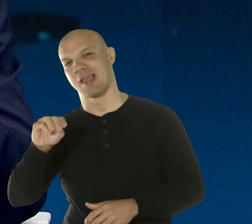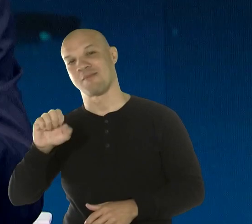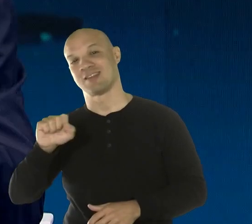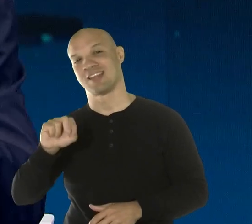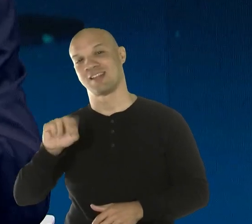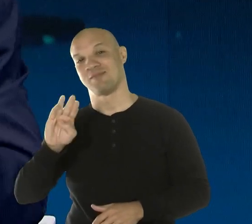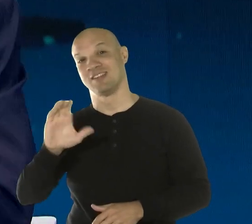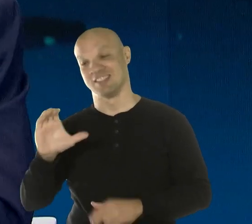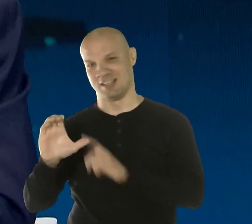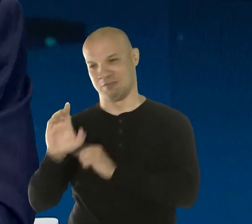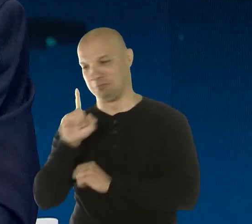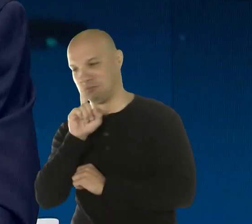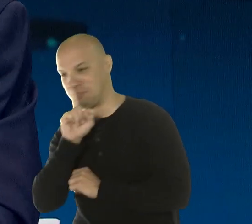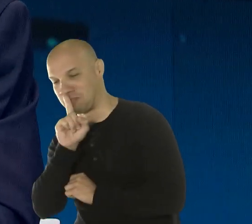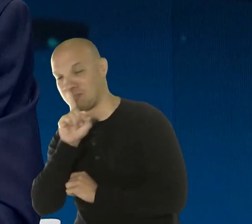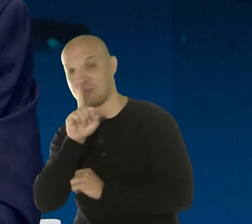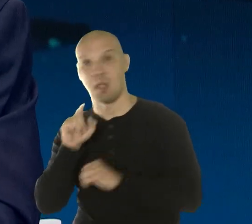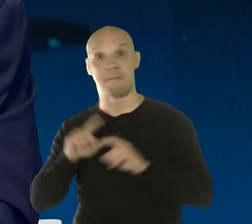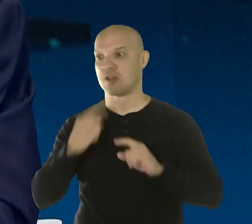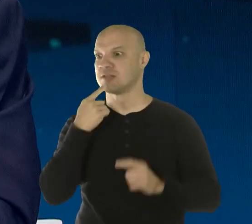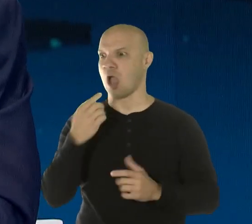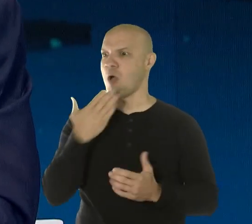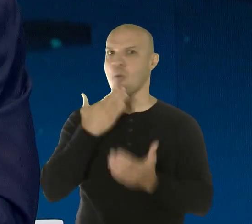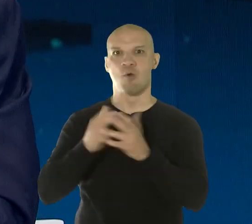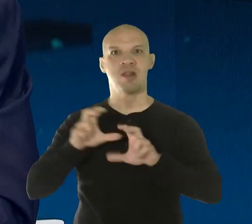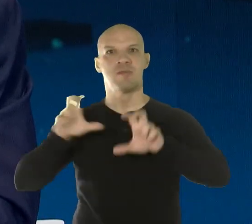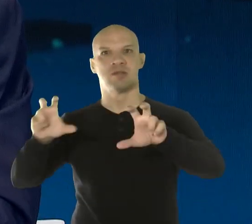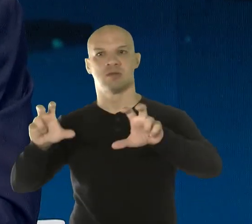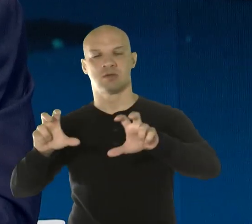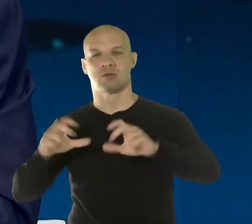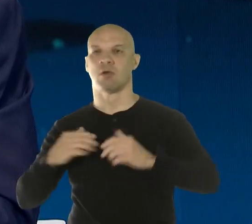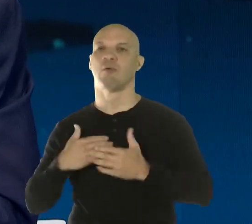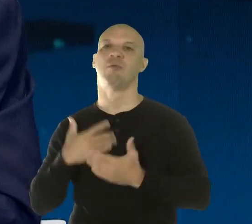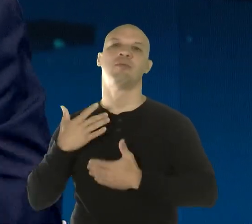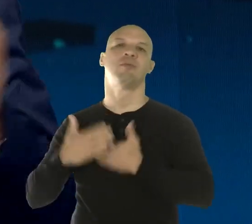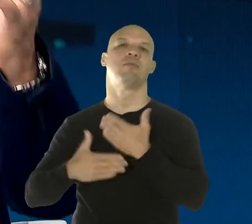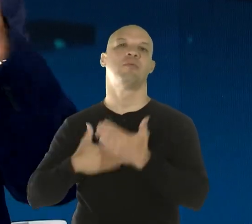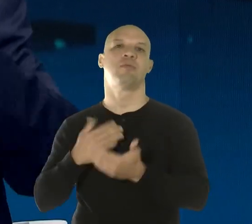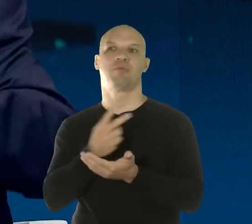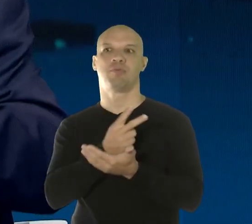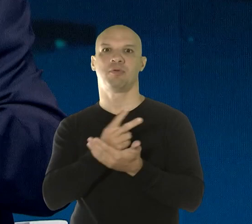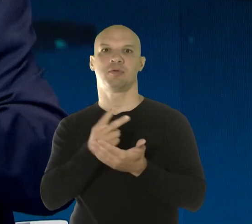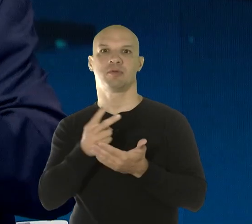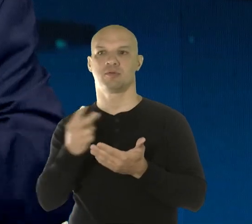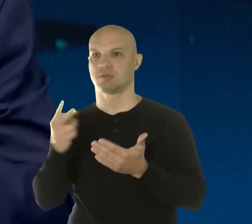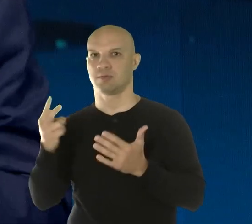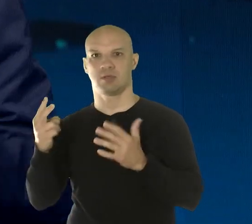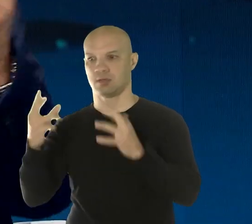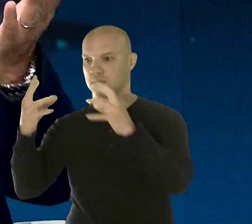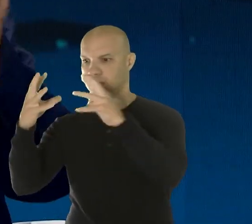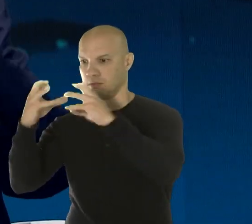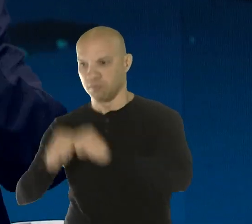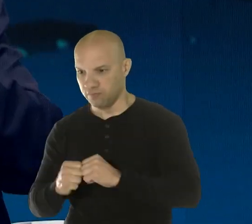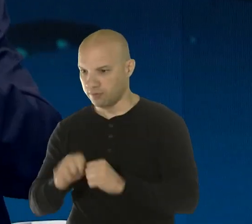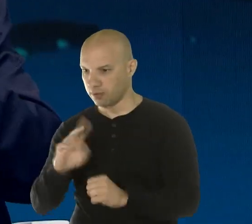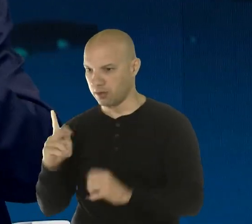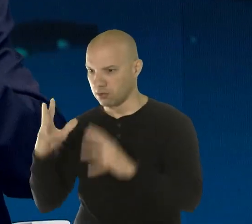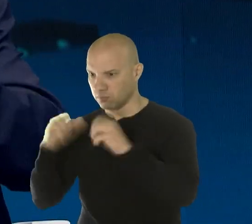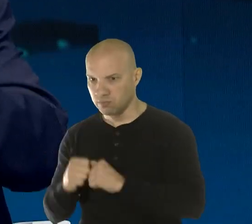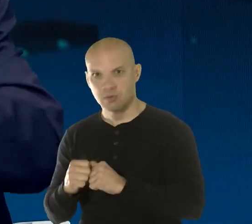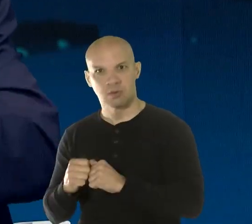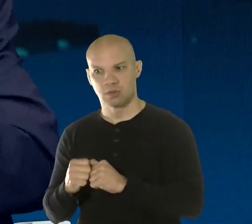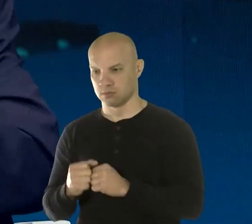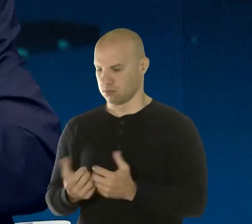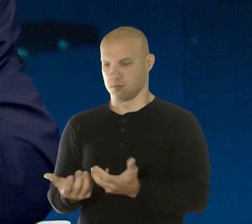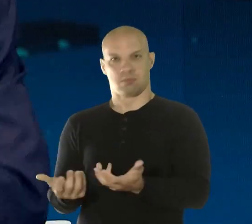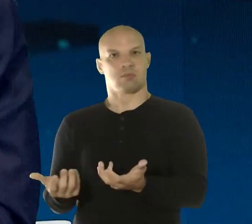es una buena inversión, y de pronto vemos literalmente como una implosión. Sí hay que establecer que esto es un banco en